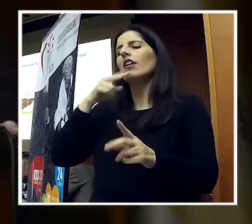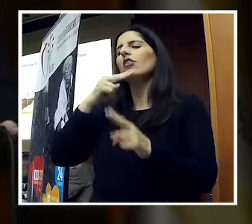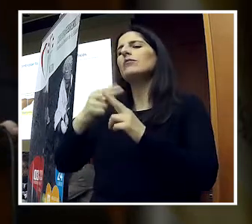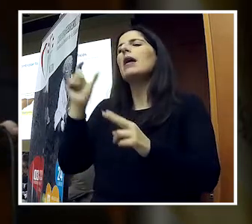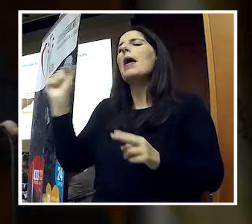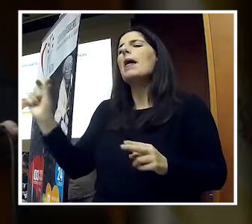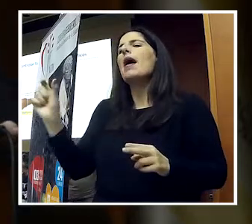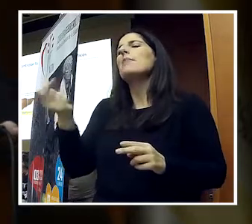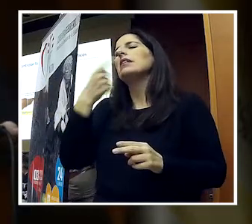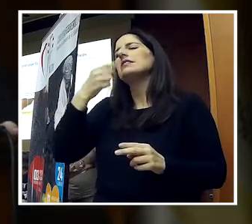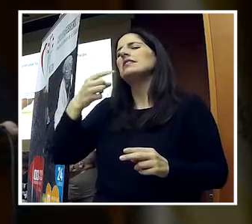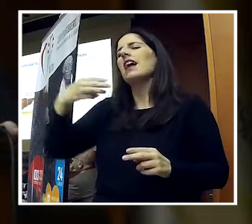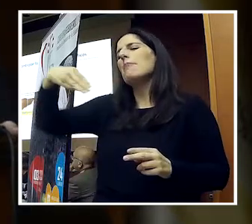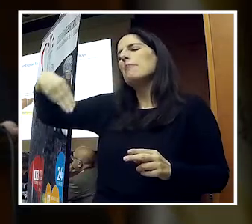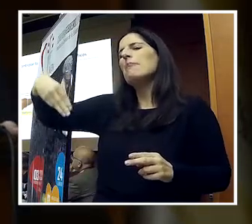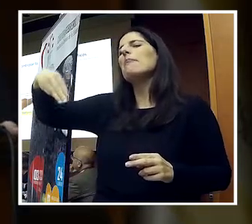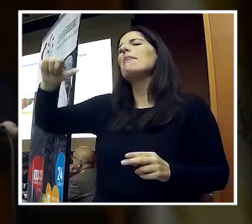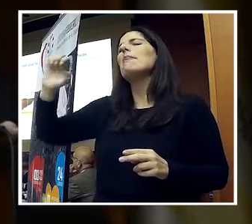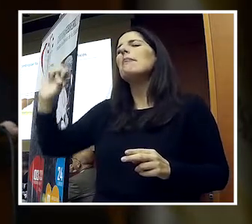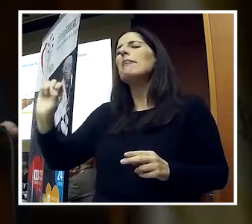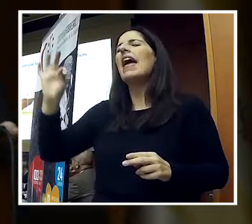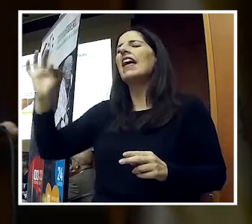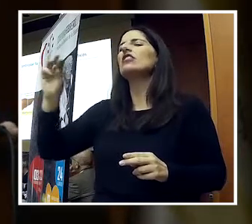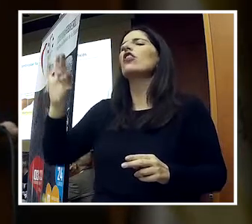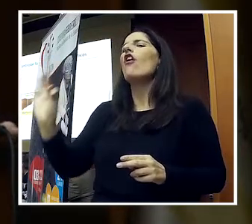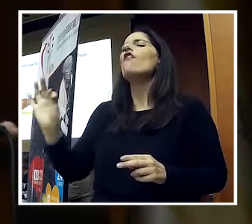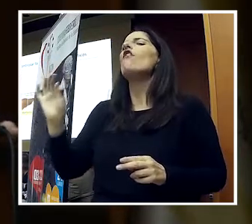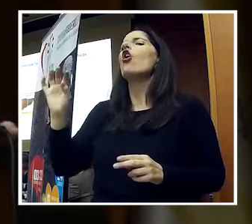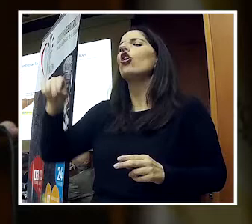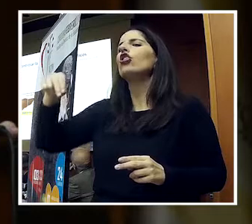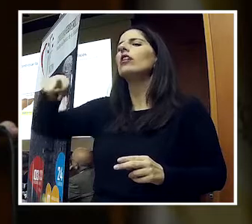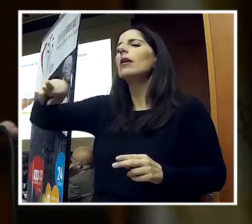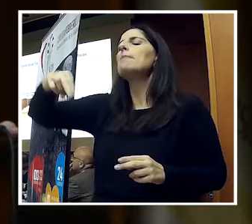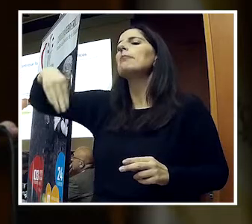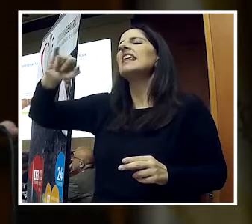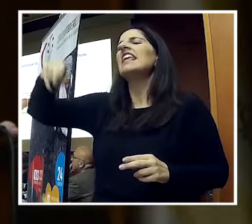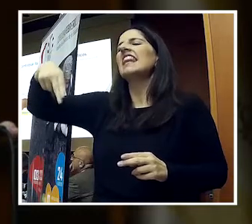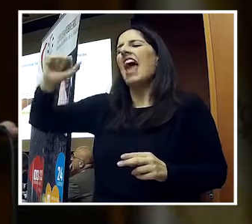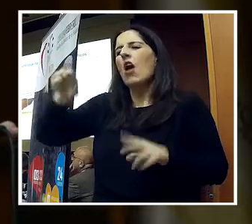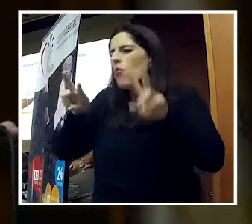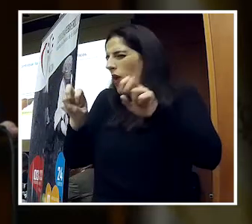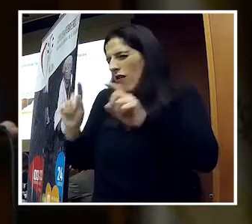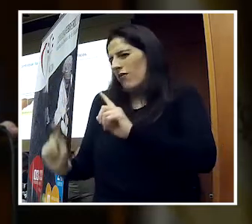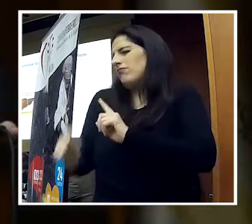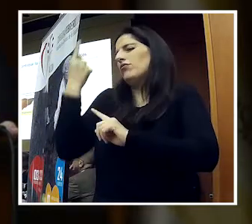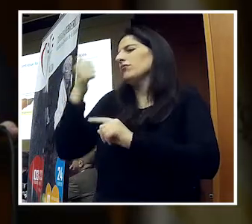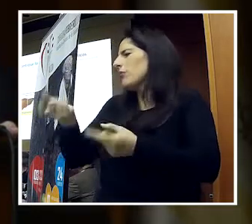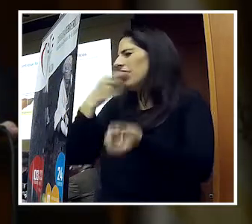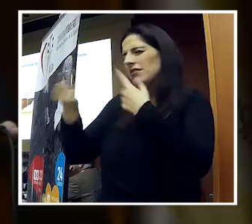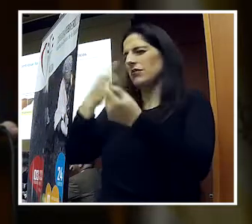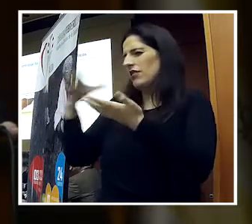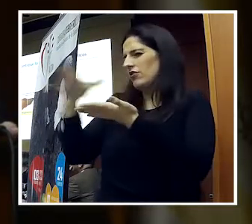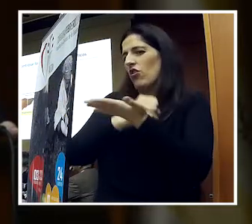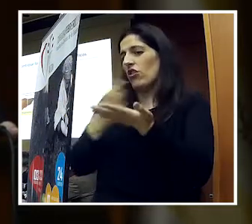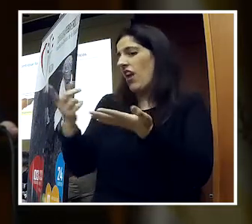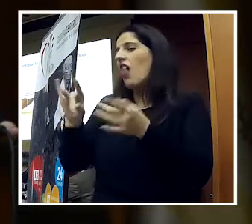siendo, ya les decía antes, cuando yo estudié medicina, la metformina lo era y lo será seguramente por siempre el